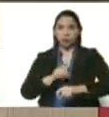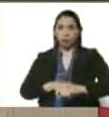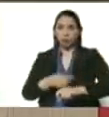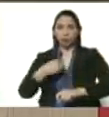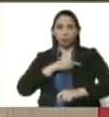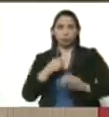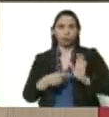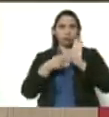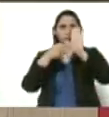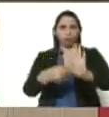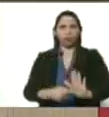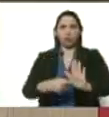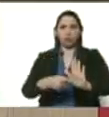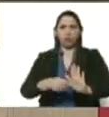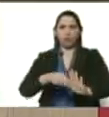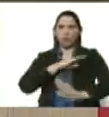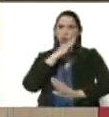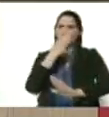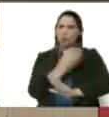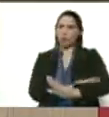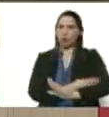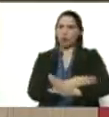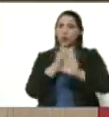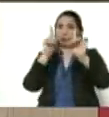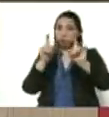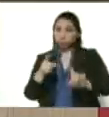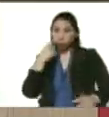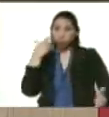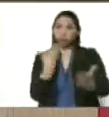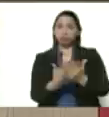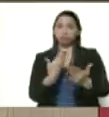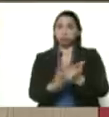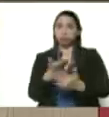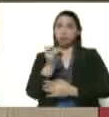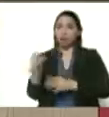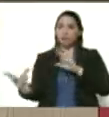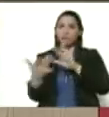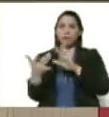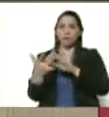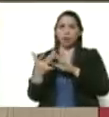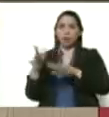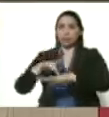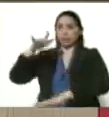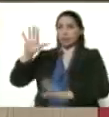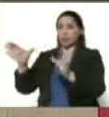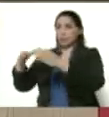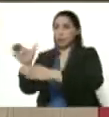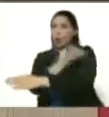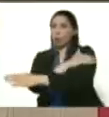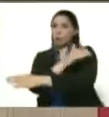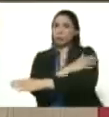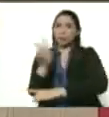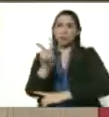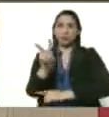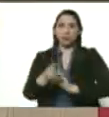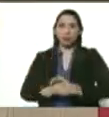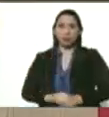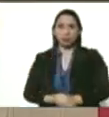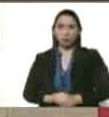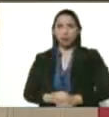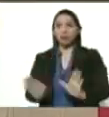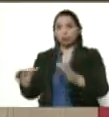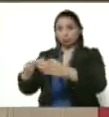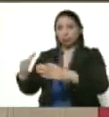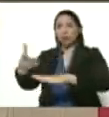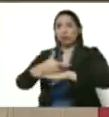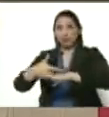mostraremos contundentes evidencias de los vínculos entre el extremismo opositor venezolano, entre el gobierno